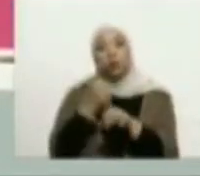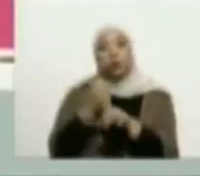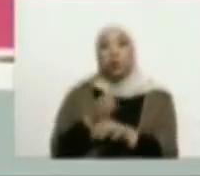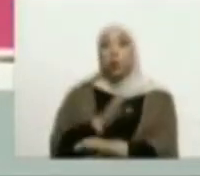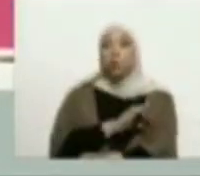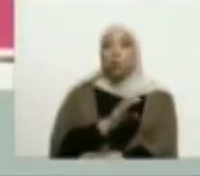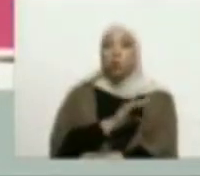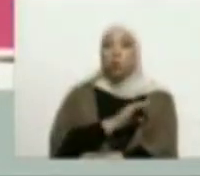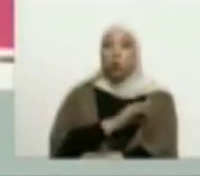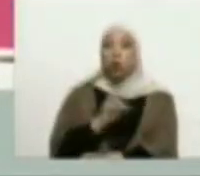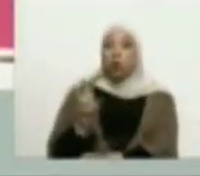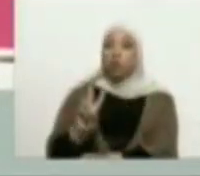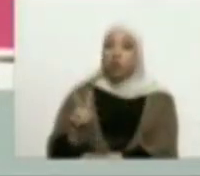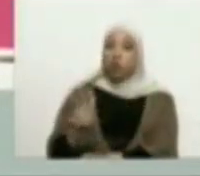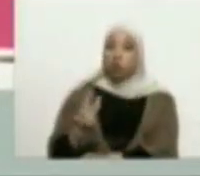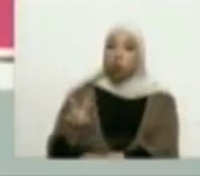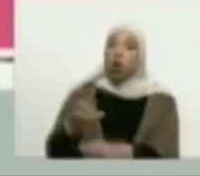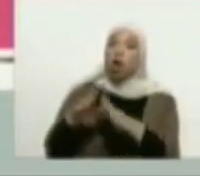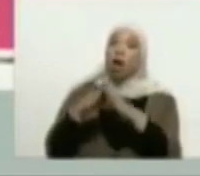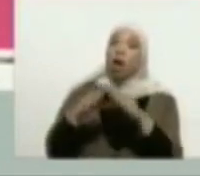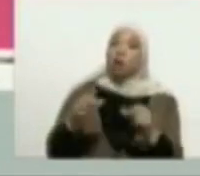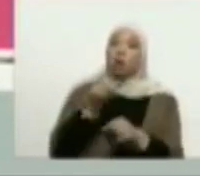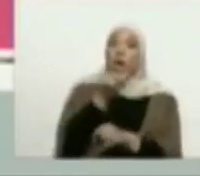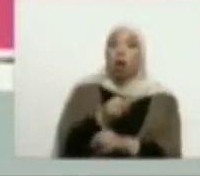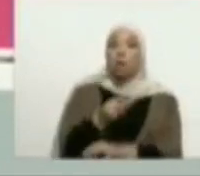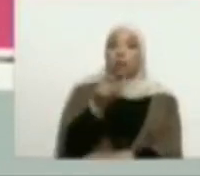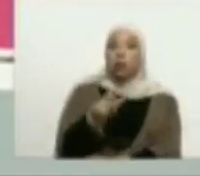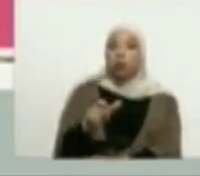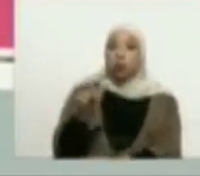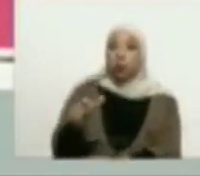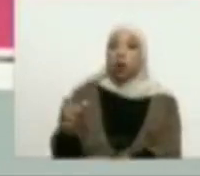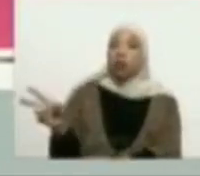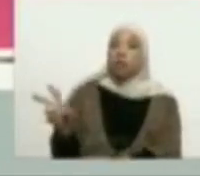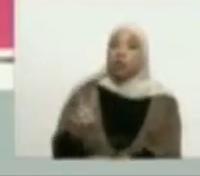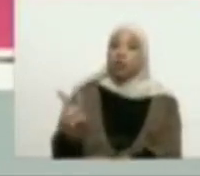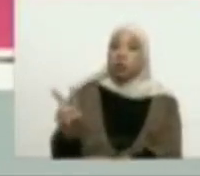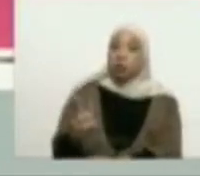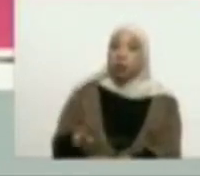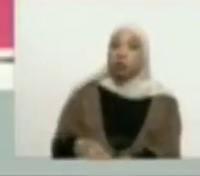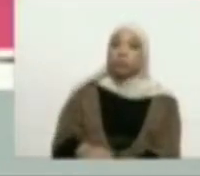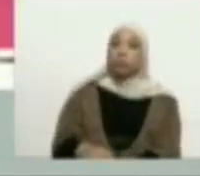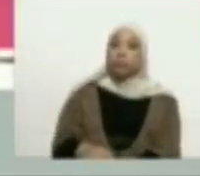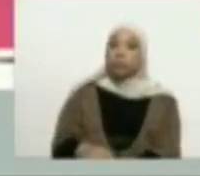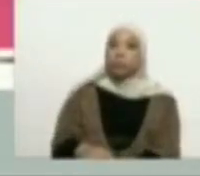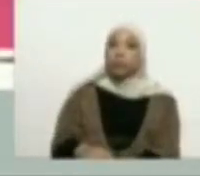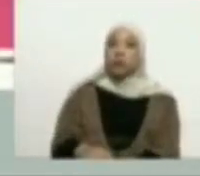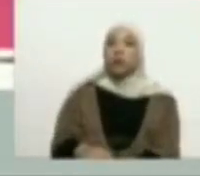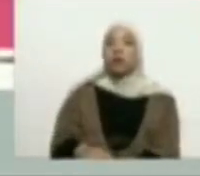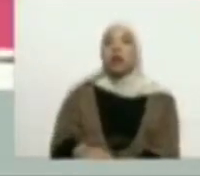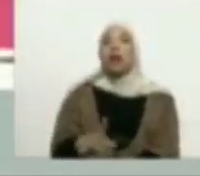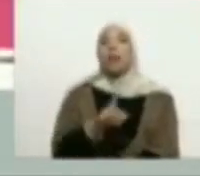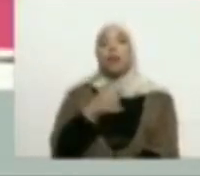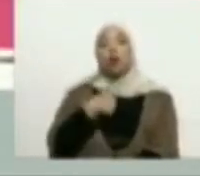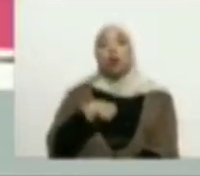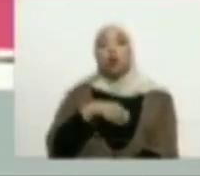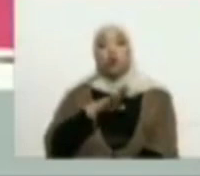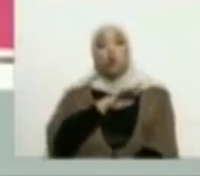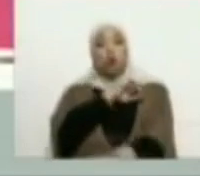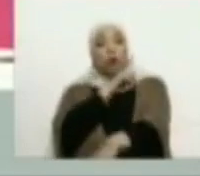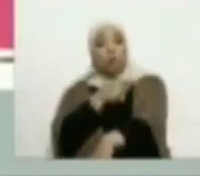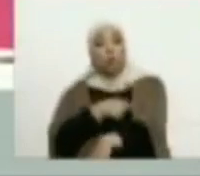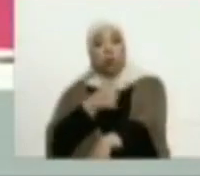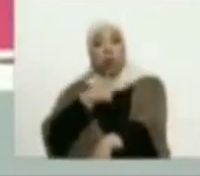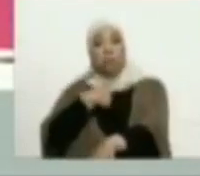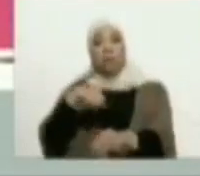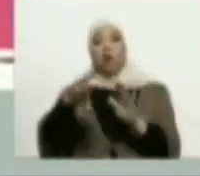pertenecen a ustedes, a todos los venezolanos, a todas las venezolanas, con el poder que me da la Constitución de la República